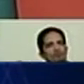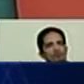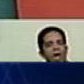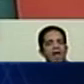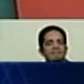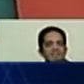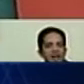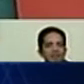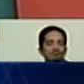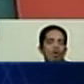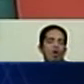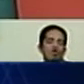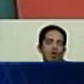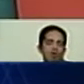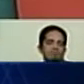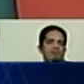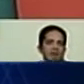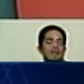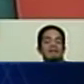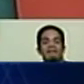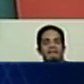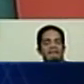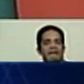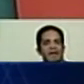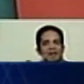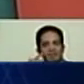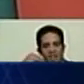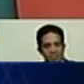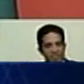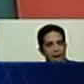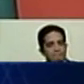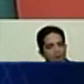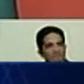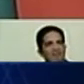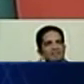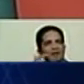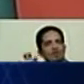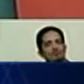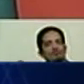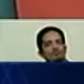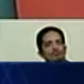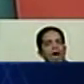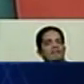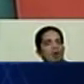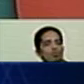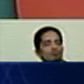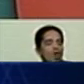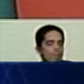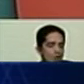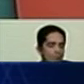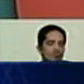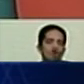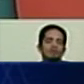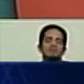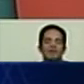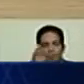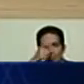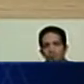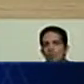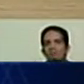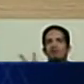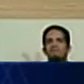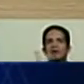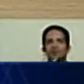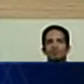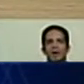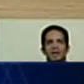territorio sagrado y que pretenden hacerse de los recursos que son para el desarrollo del pueblo de Venezuela. Así que